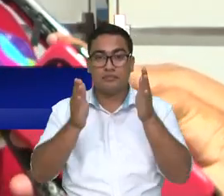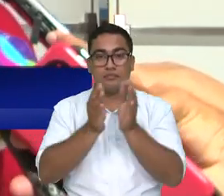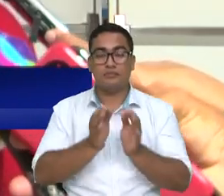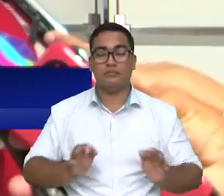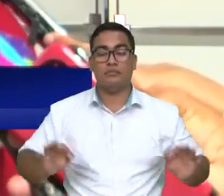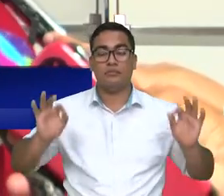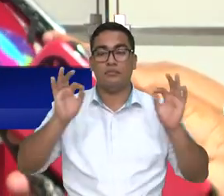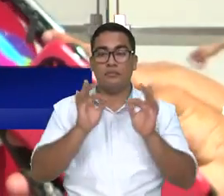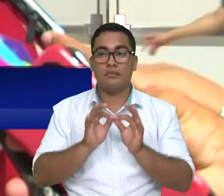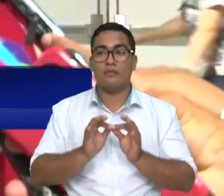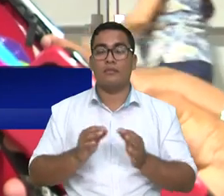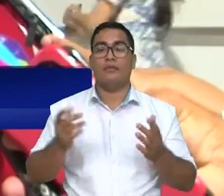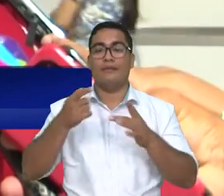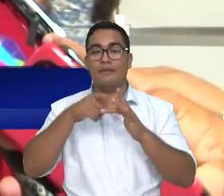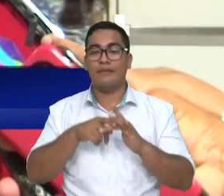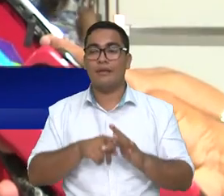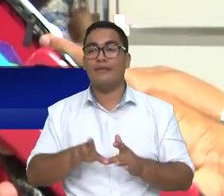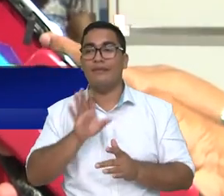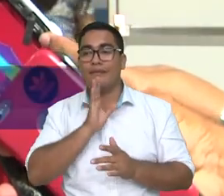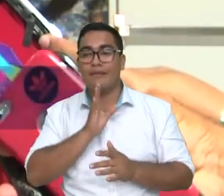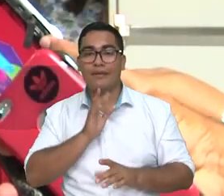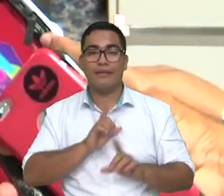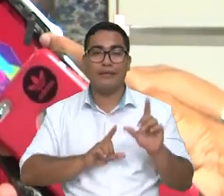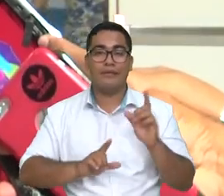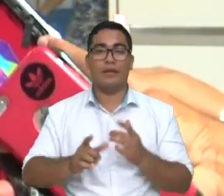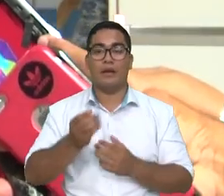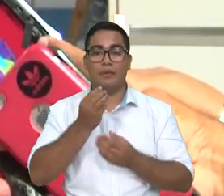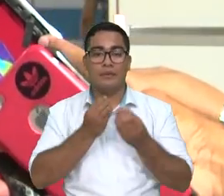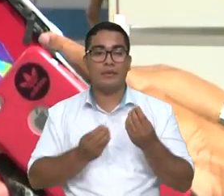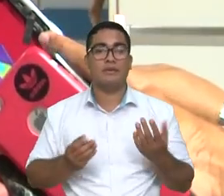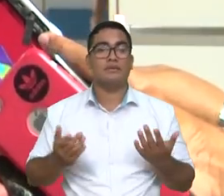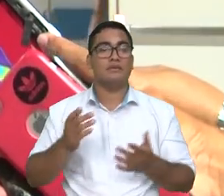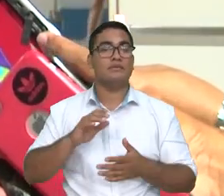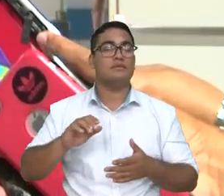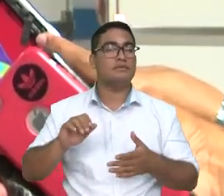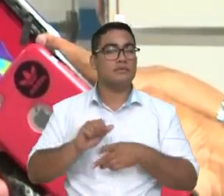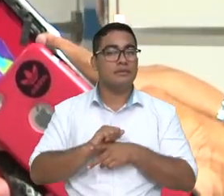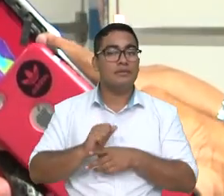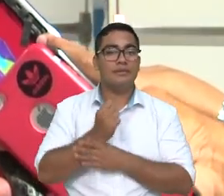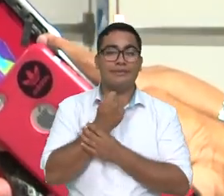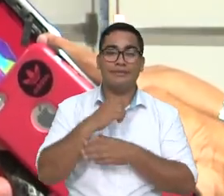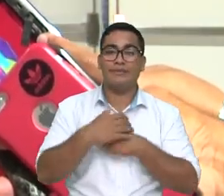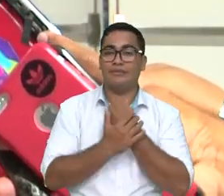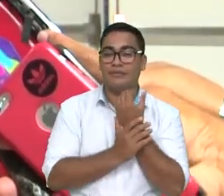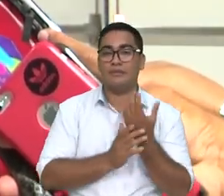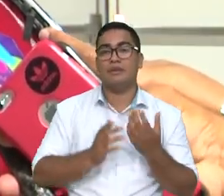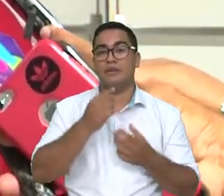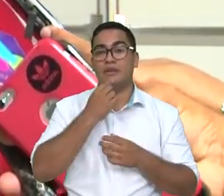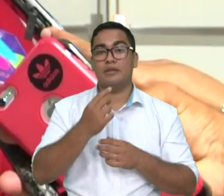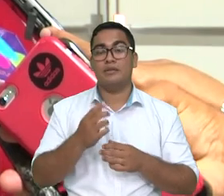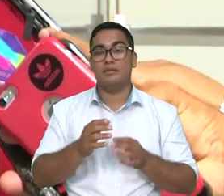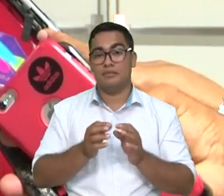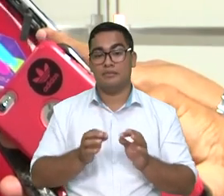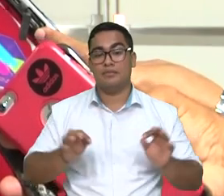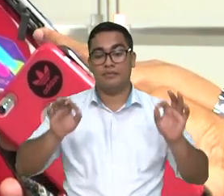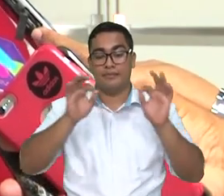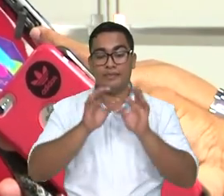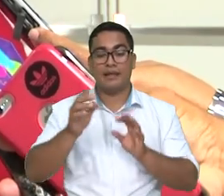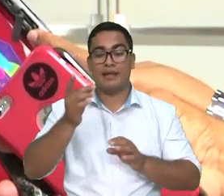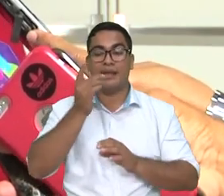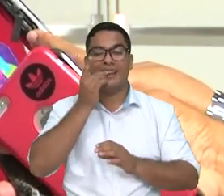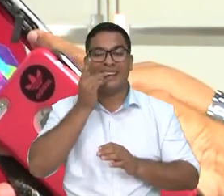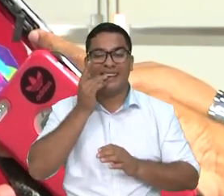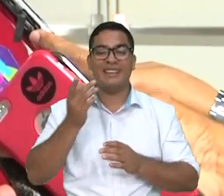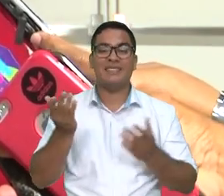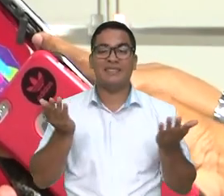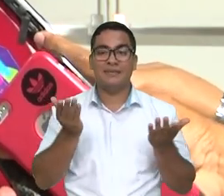tratamientos psicológicos, terapia de lenguaje, nutricionales, tenemos fisioterapia, enfermería, periodoncia, ortodoncia, tenemos muchísimas